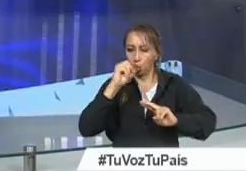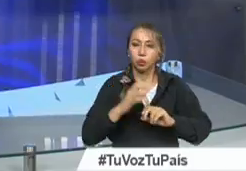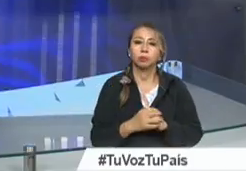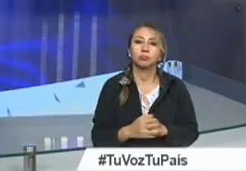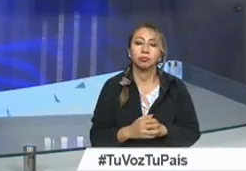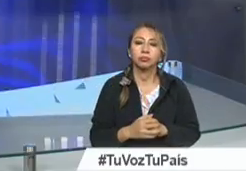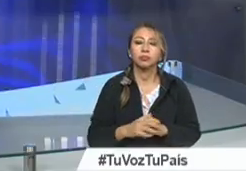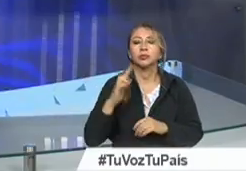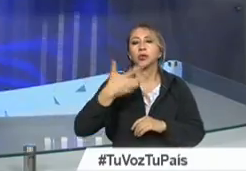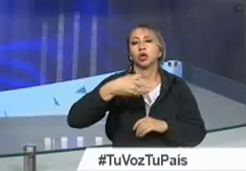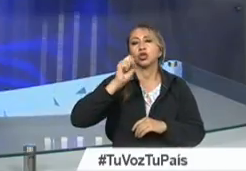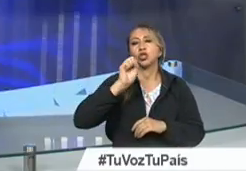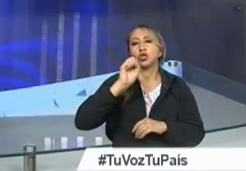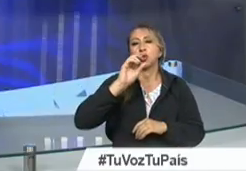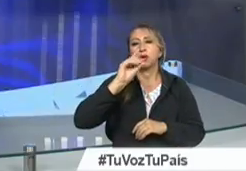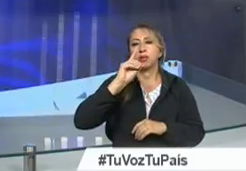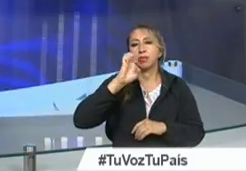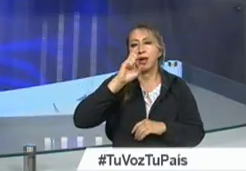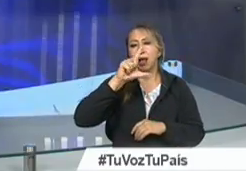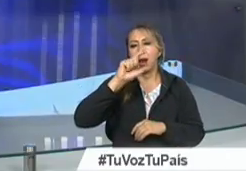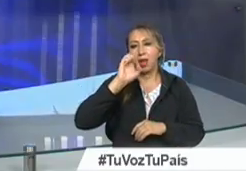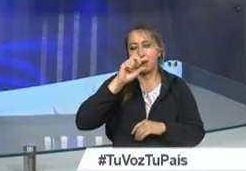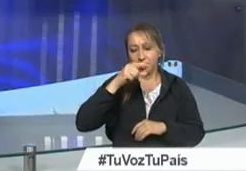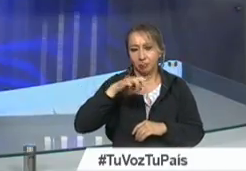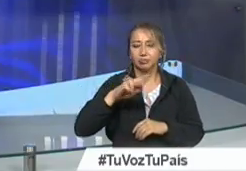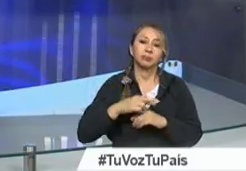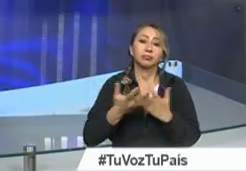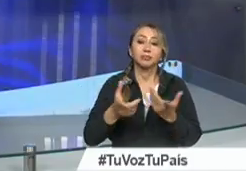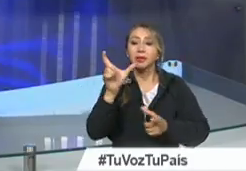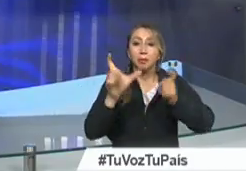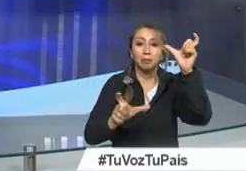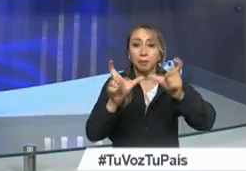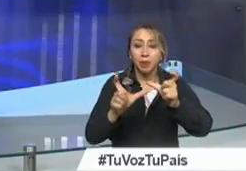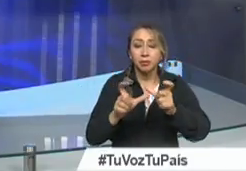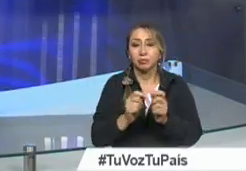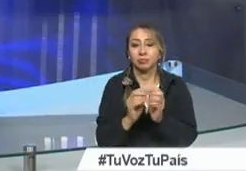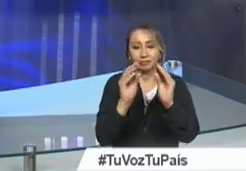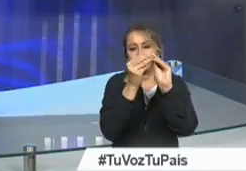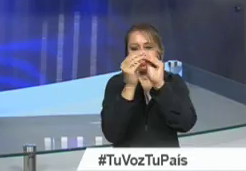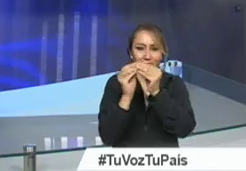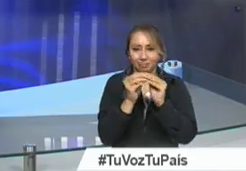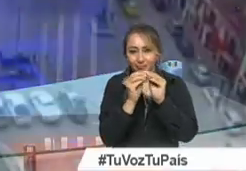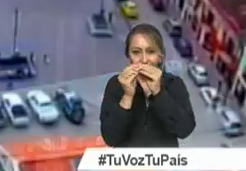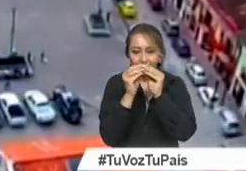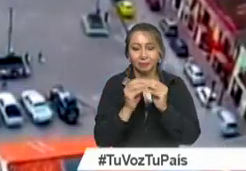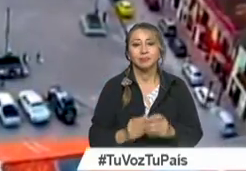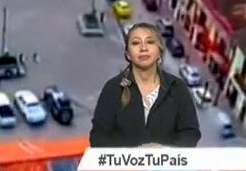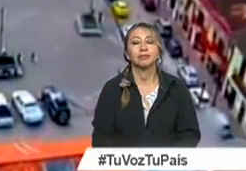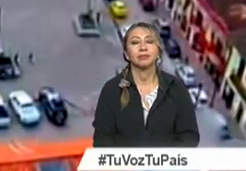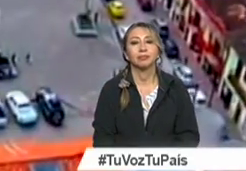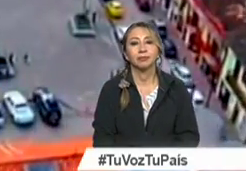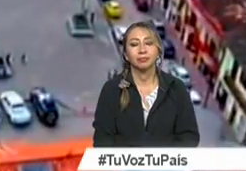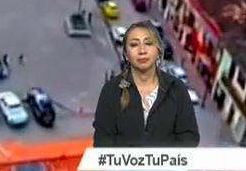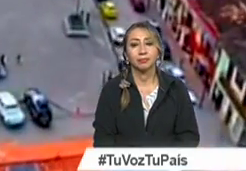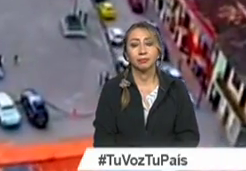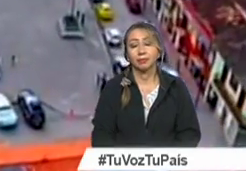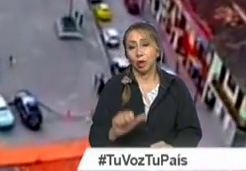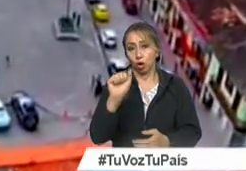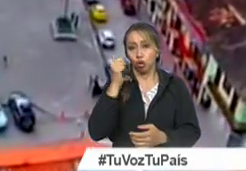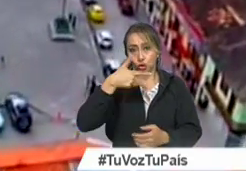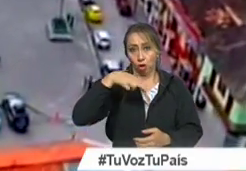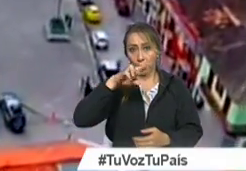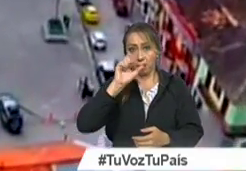chordeleg en donde la mayor parte de sus habitantes se dedican a actividades artesanales el cantón chordeleg